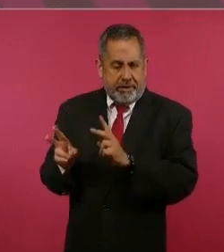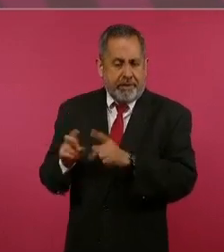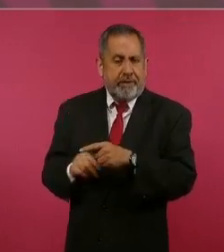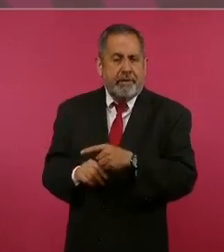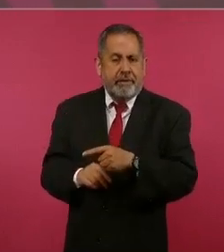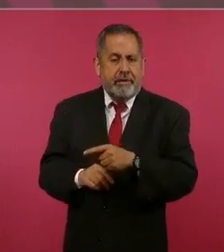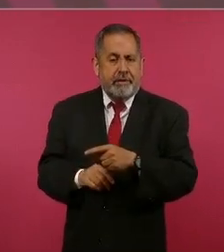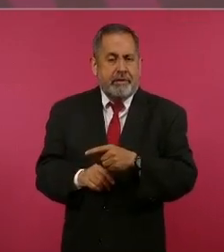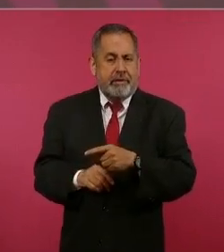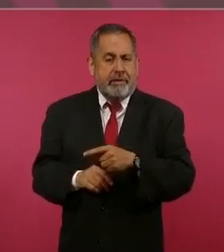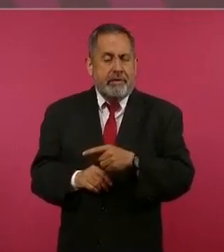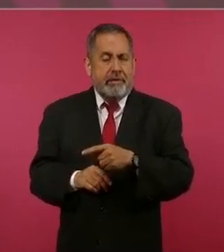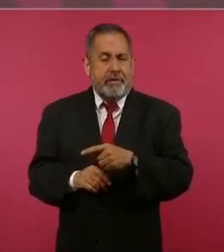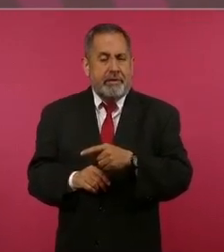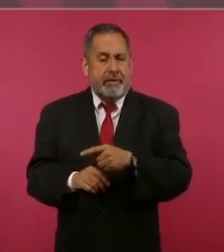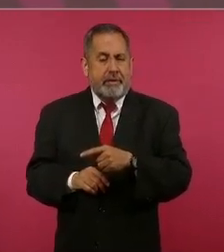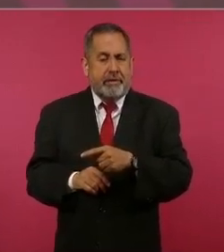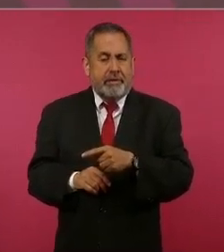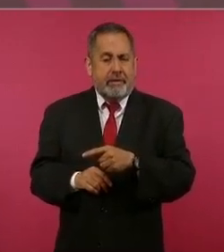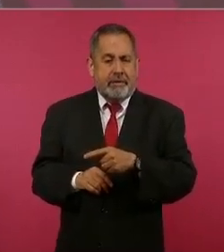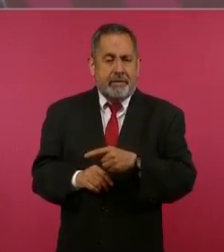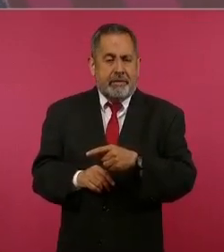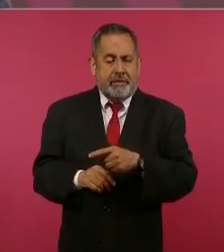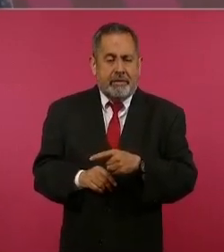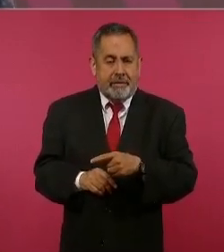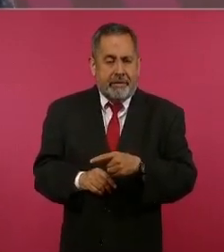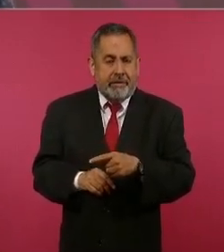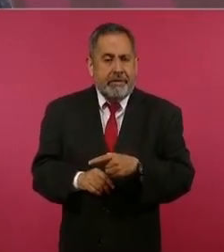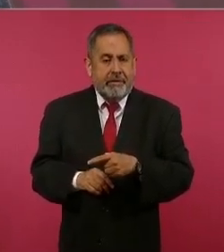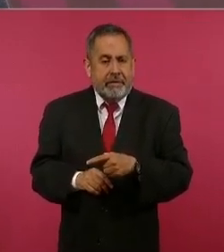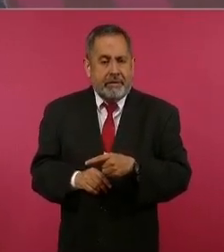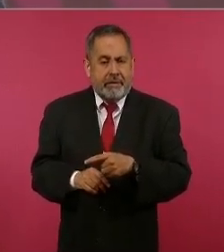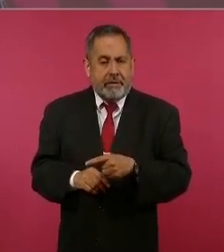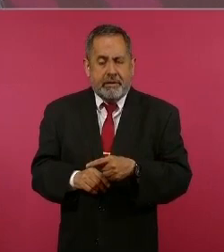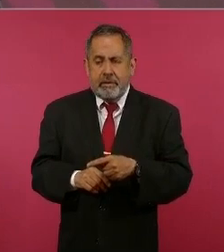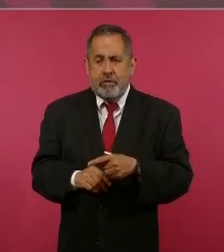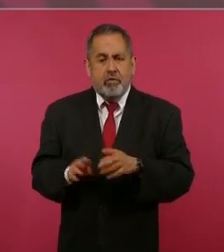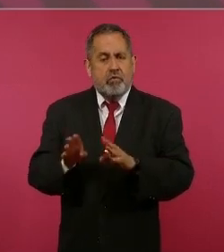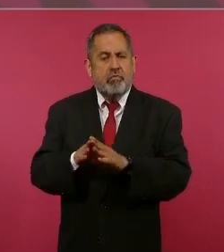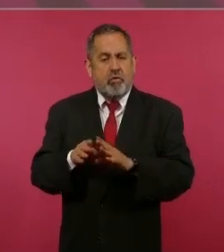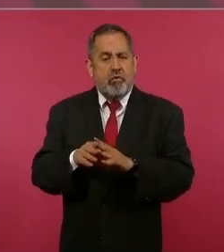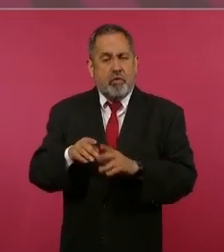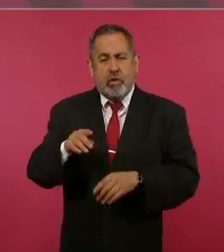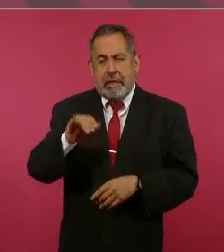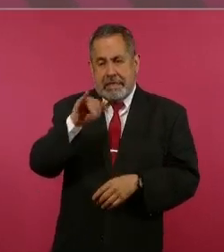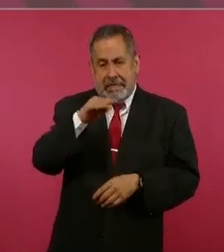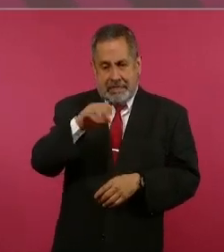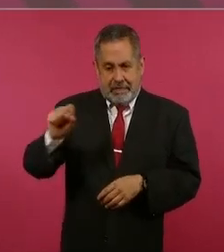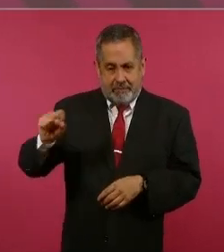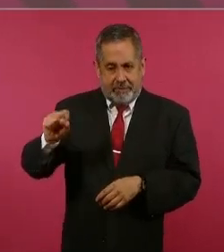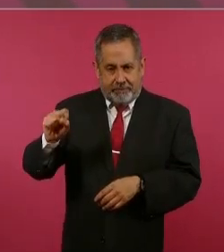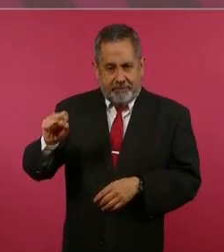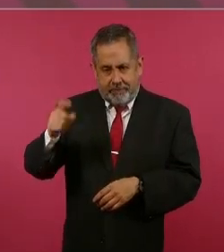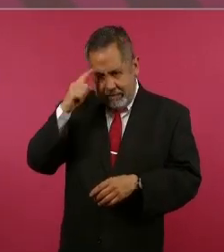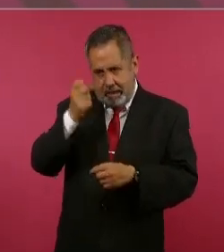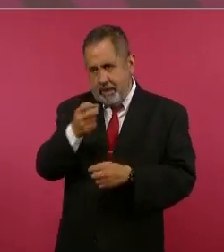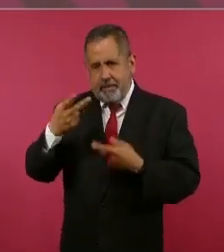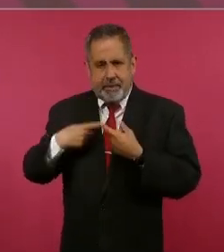de que el régimen ordinario del seguro de